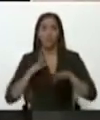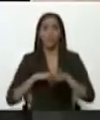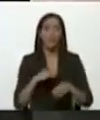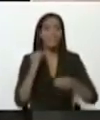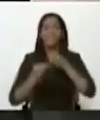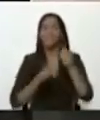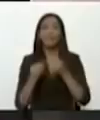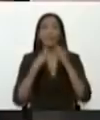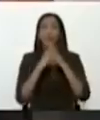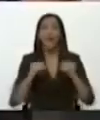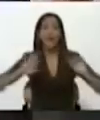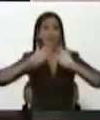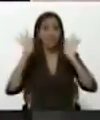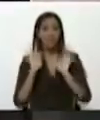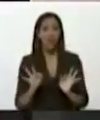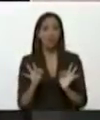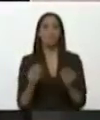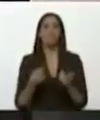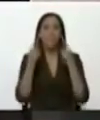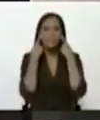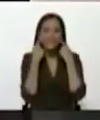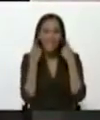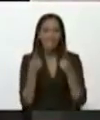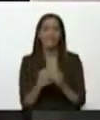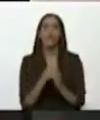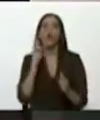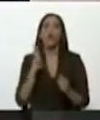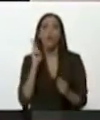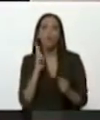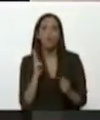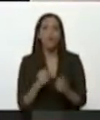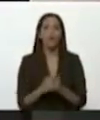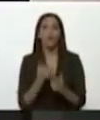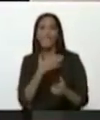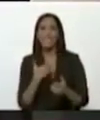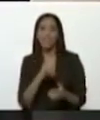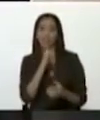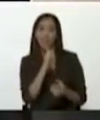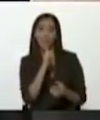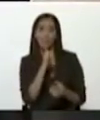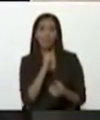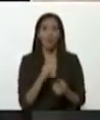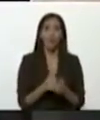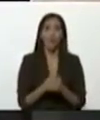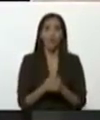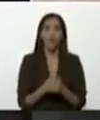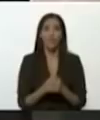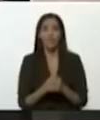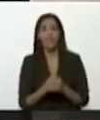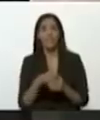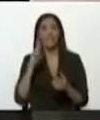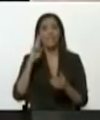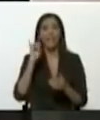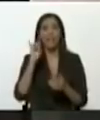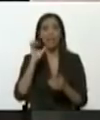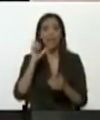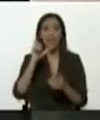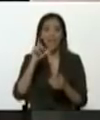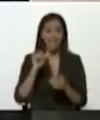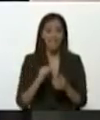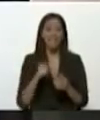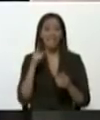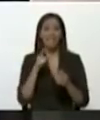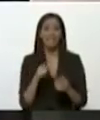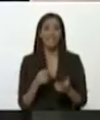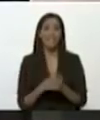crearon todos los mecanismos para estar pendientes. Utilizaron y tienen información. El que se las pasaba era Rafael Ramírez. Y para eso Freddy Guevara